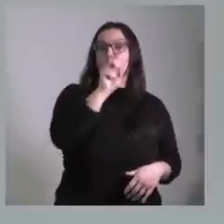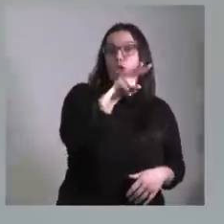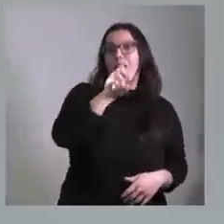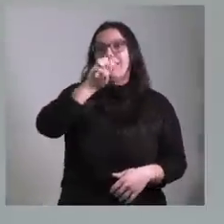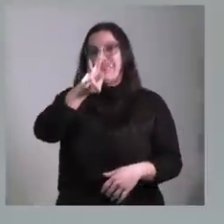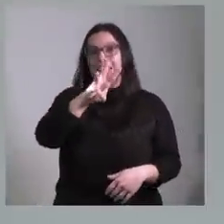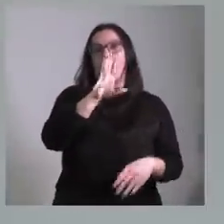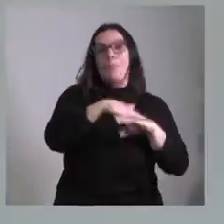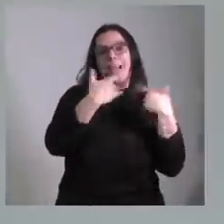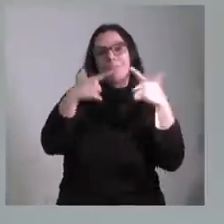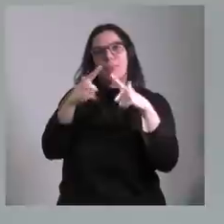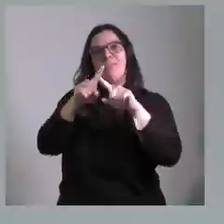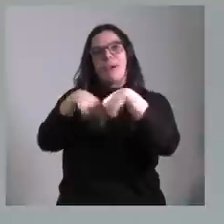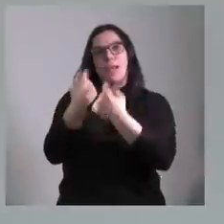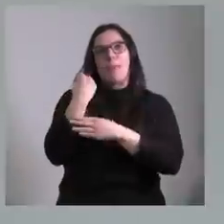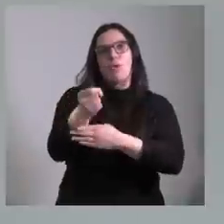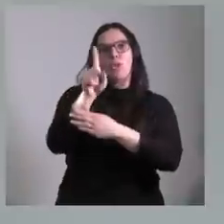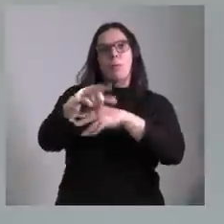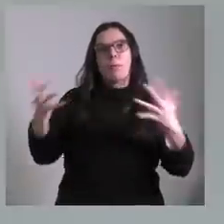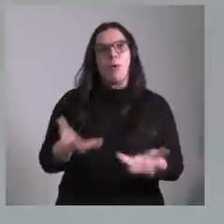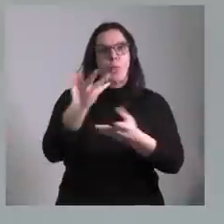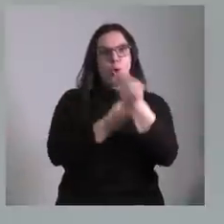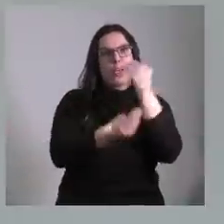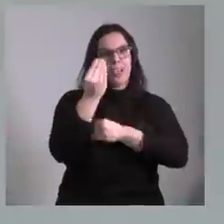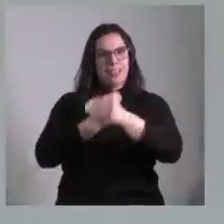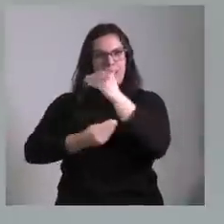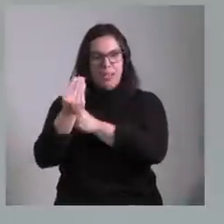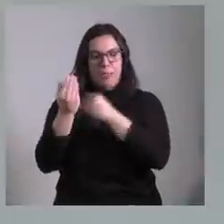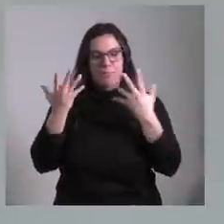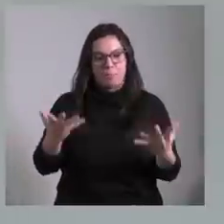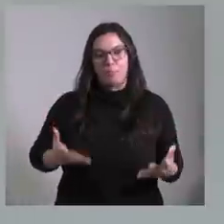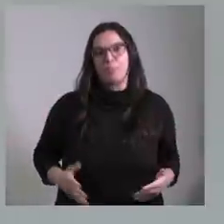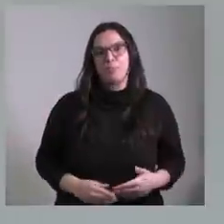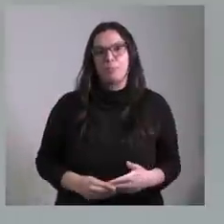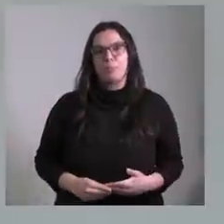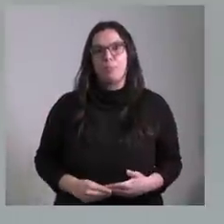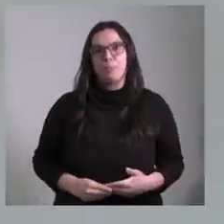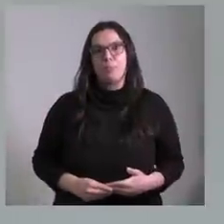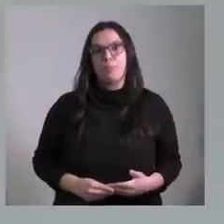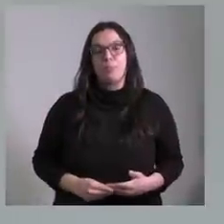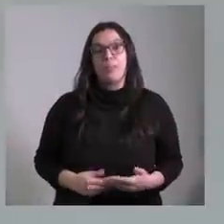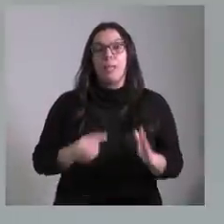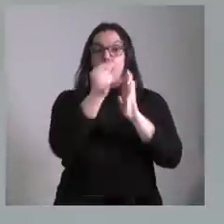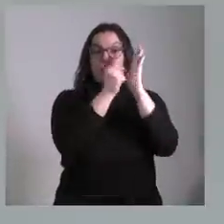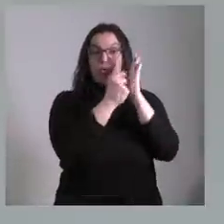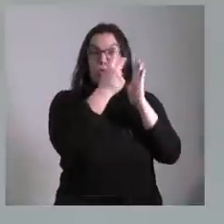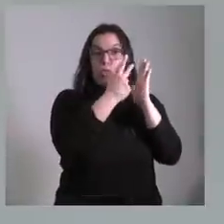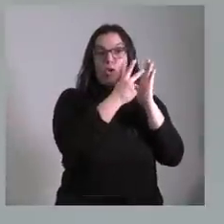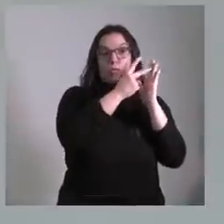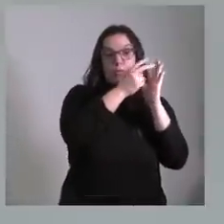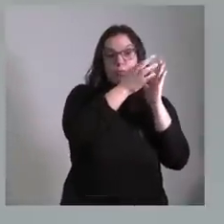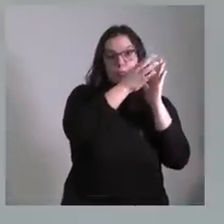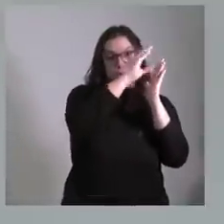las familias y a la promoción de la natalidad en particular estos puntos han traducido en dar